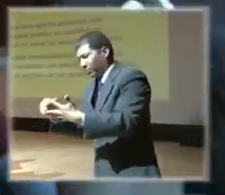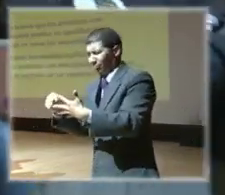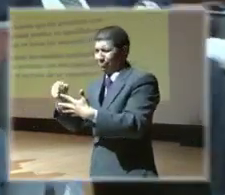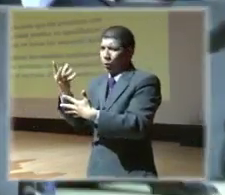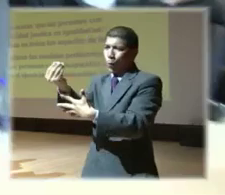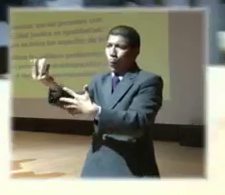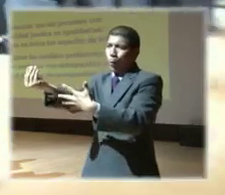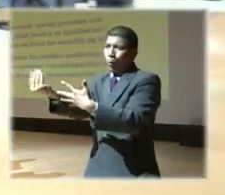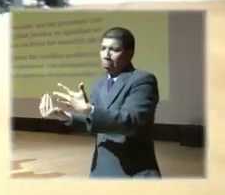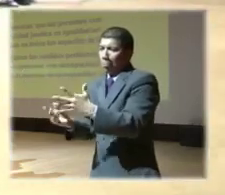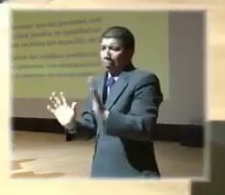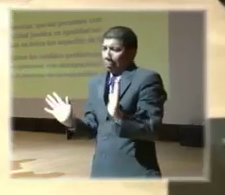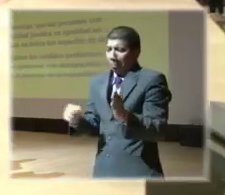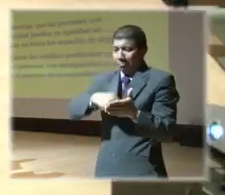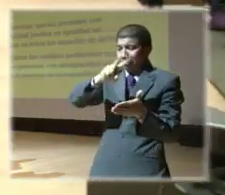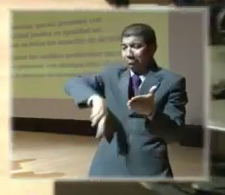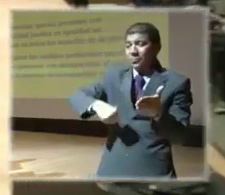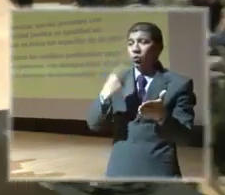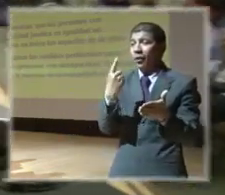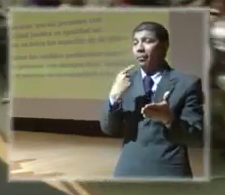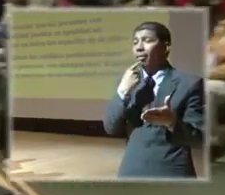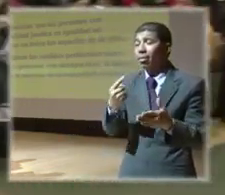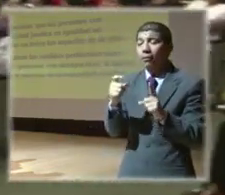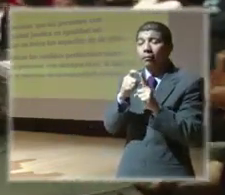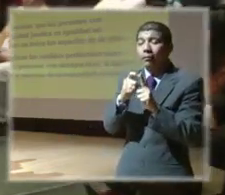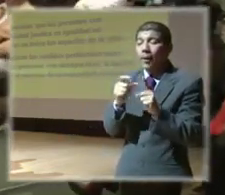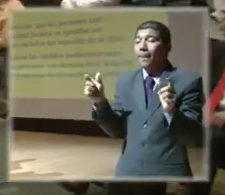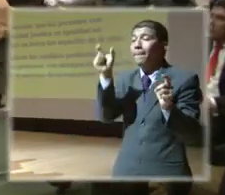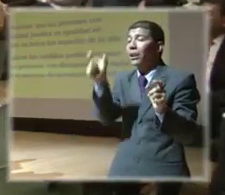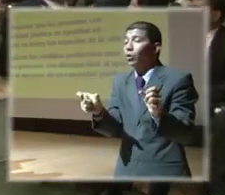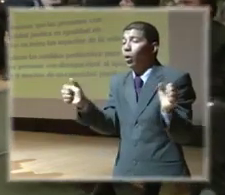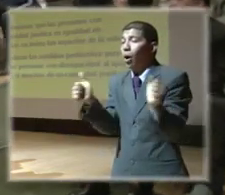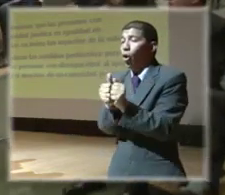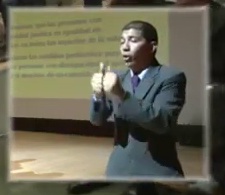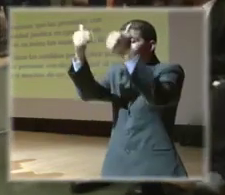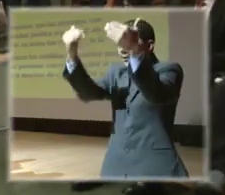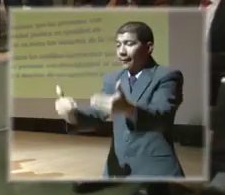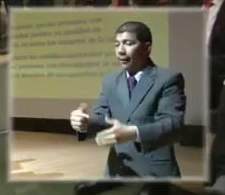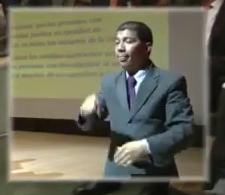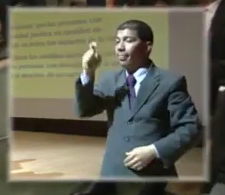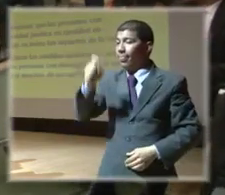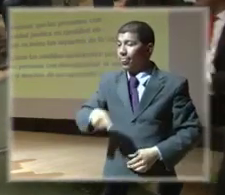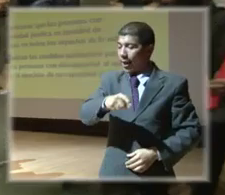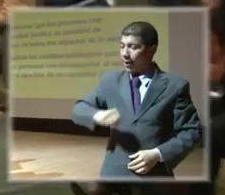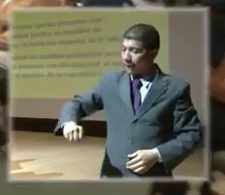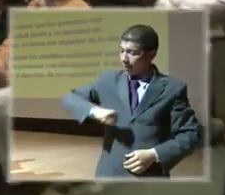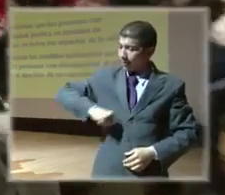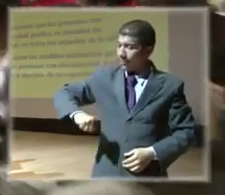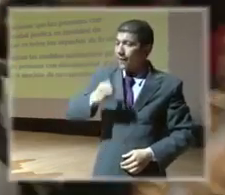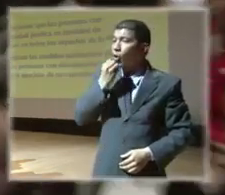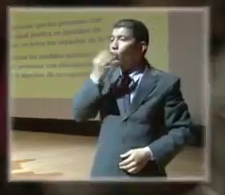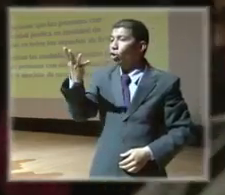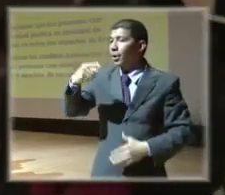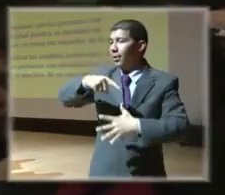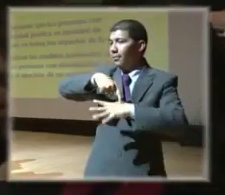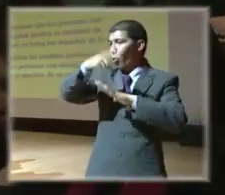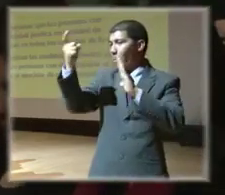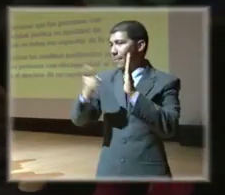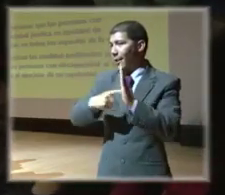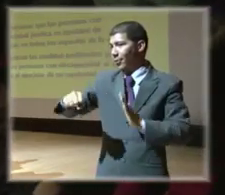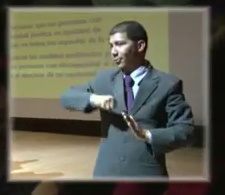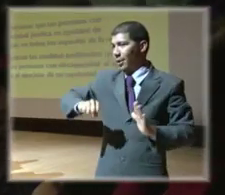responde a que la persona pueda ejercer y gozar plenamente de todos sus derechos. Entonces, en